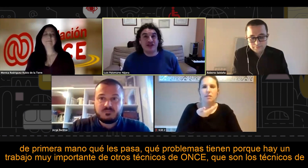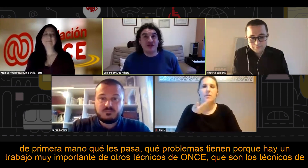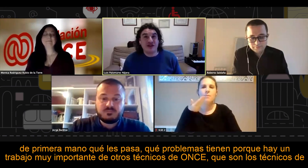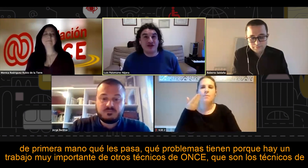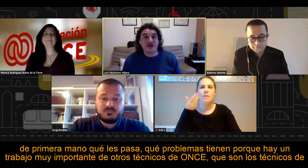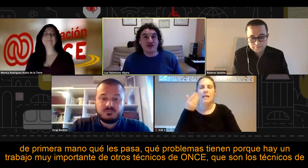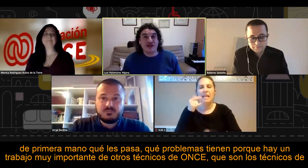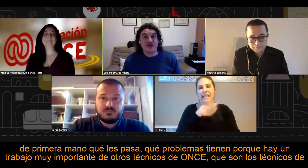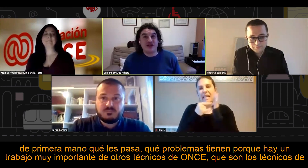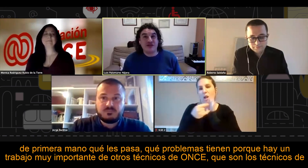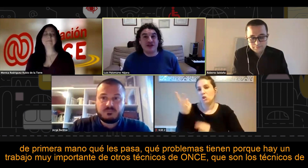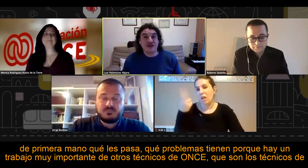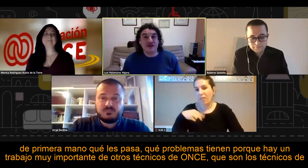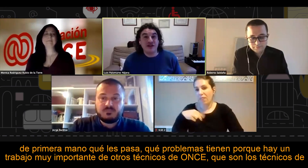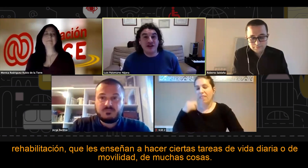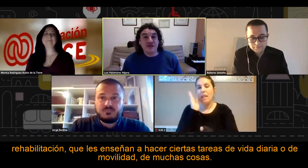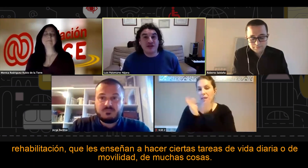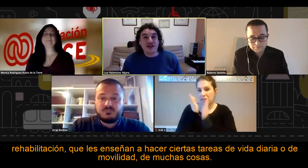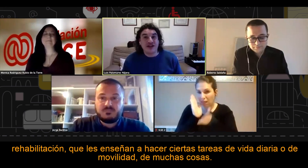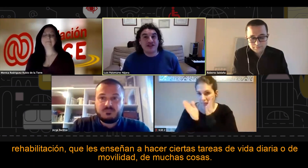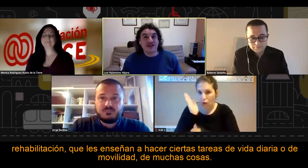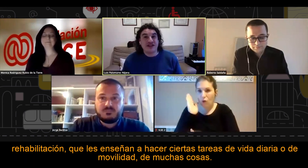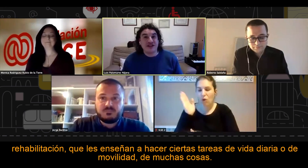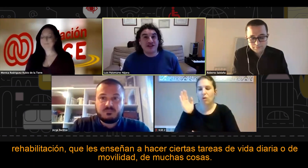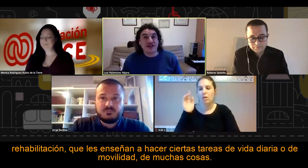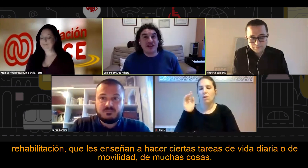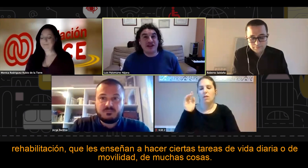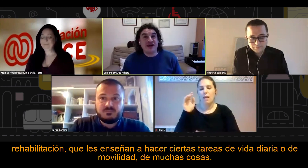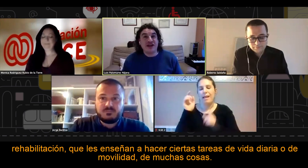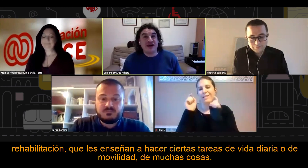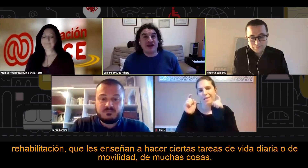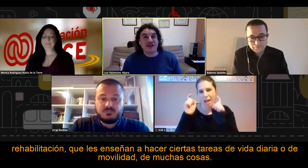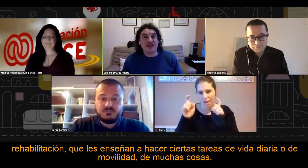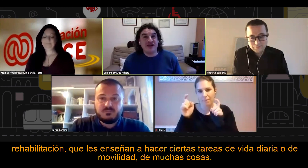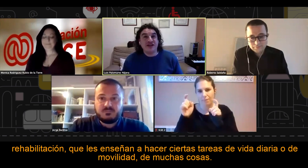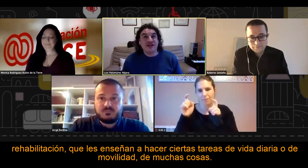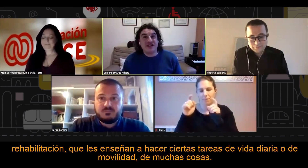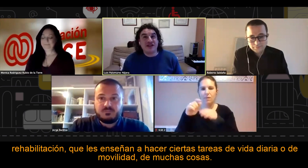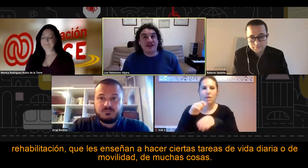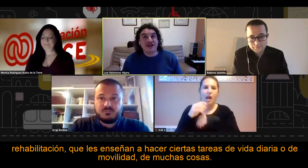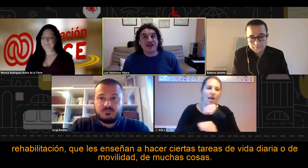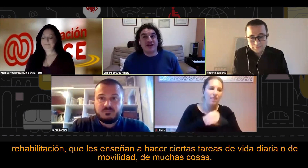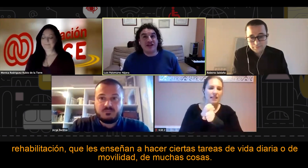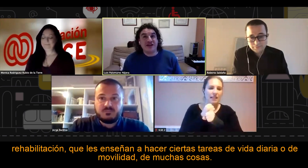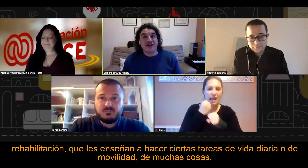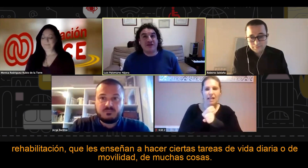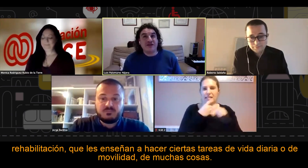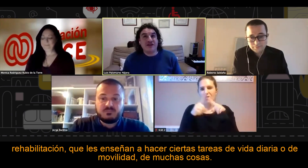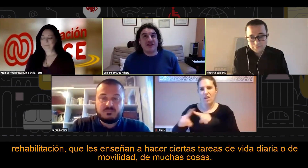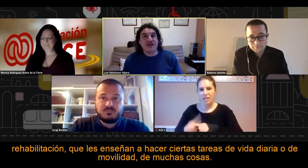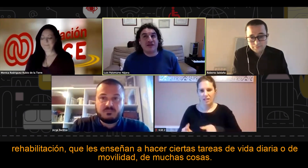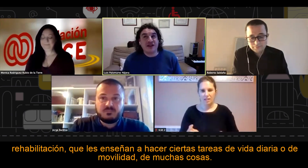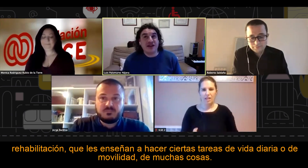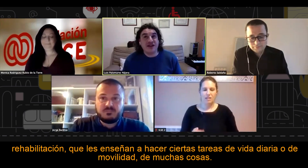ONCE, que son los técnicos de rehabilitación, pues que les enseñan a hacer ciertas tareas de